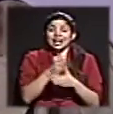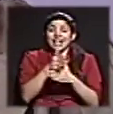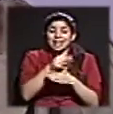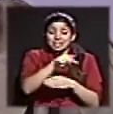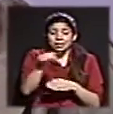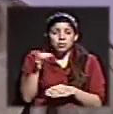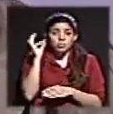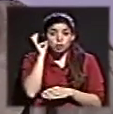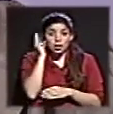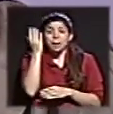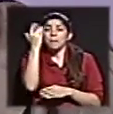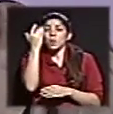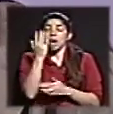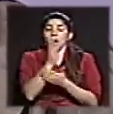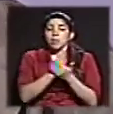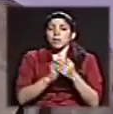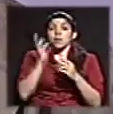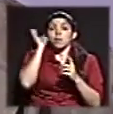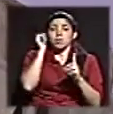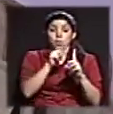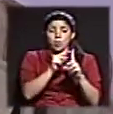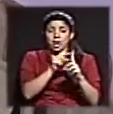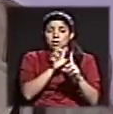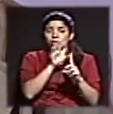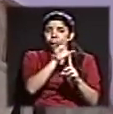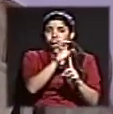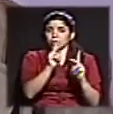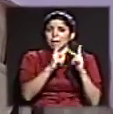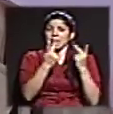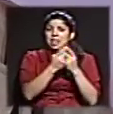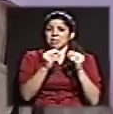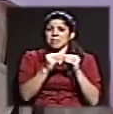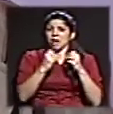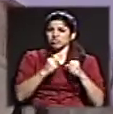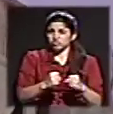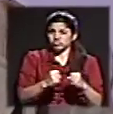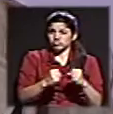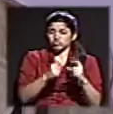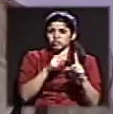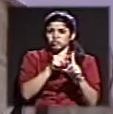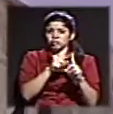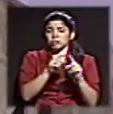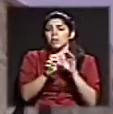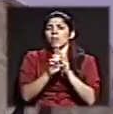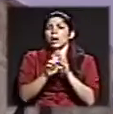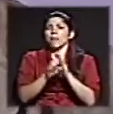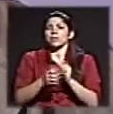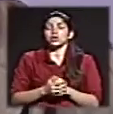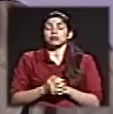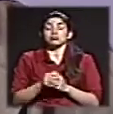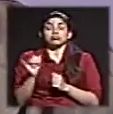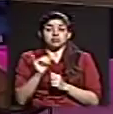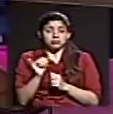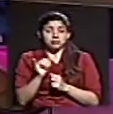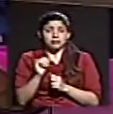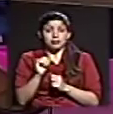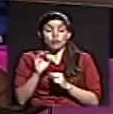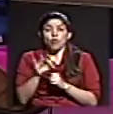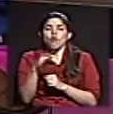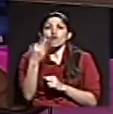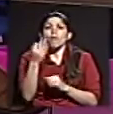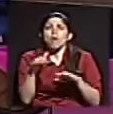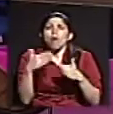mujeres, porque mujeres que pertenecen a partidos más rígidos, digamos, inclusive la